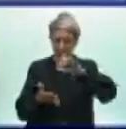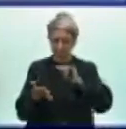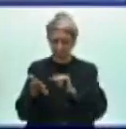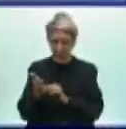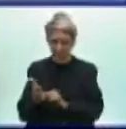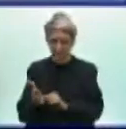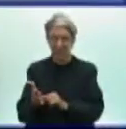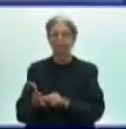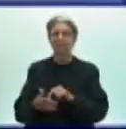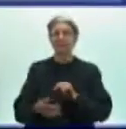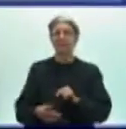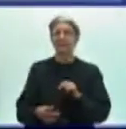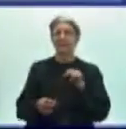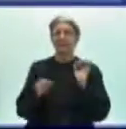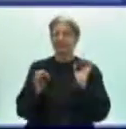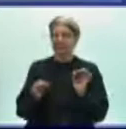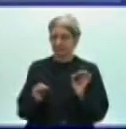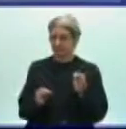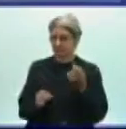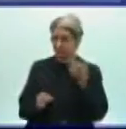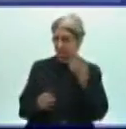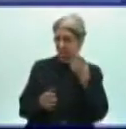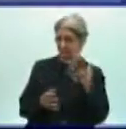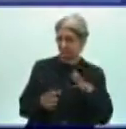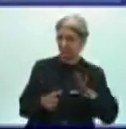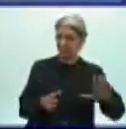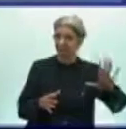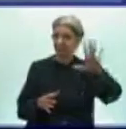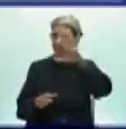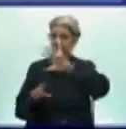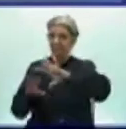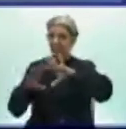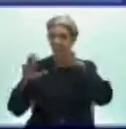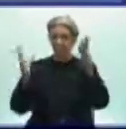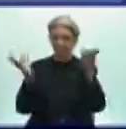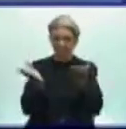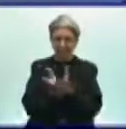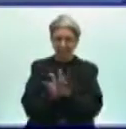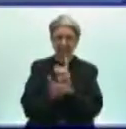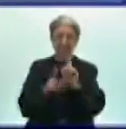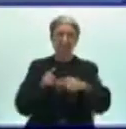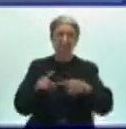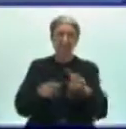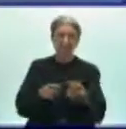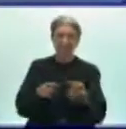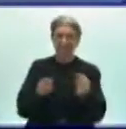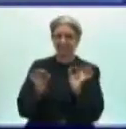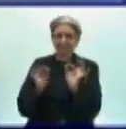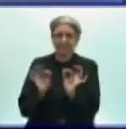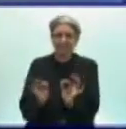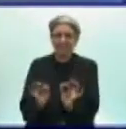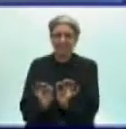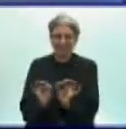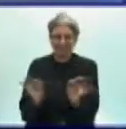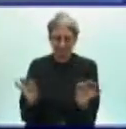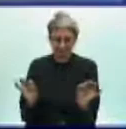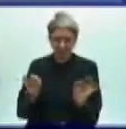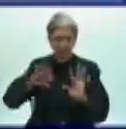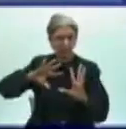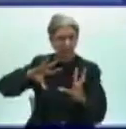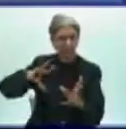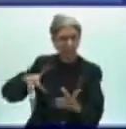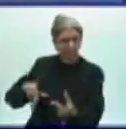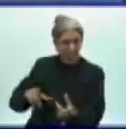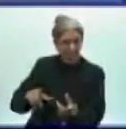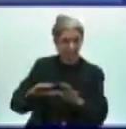Y como siempre, vamos a localizar teniendo en cuenta lo general hacia lo particular, porque estamos hablando del planeta, estamos hablando del mundo. Vamos a